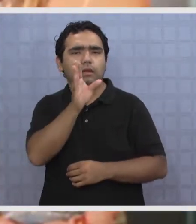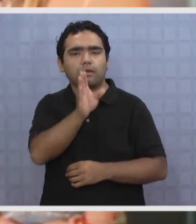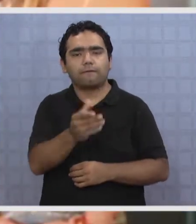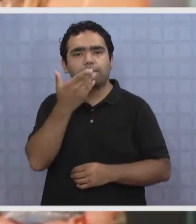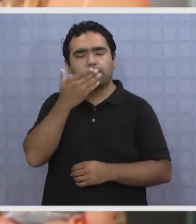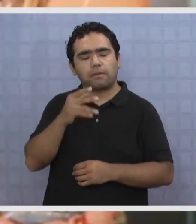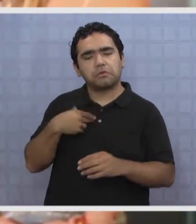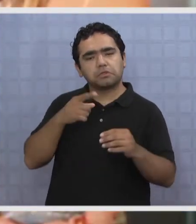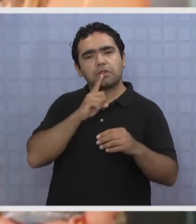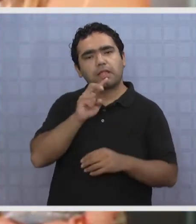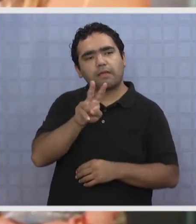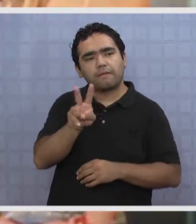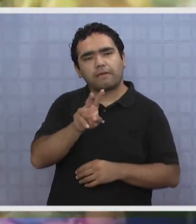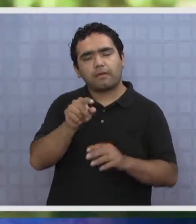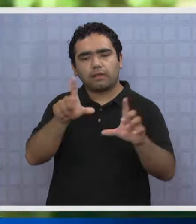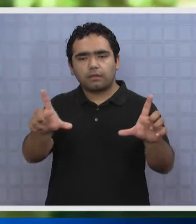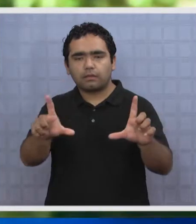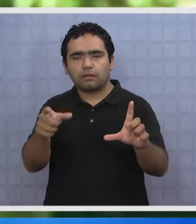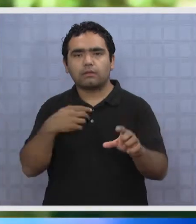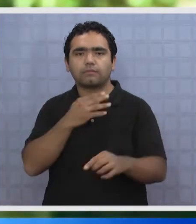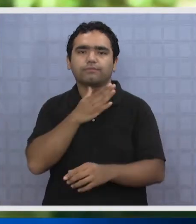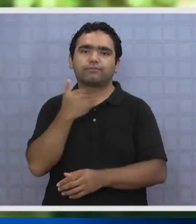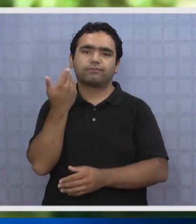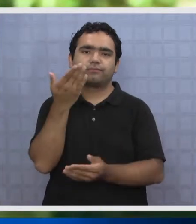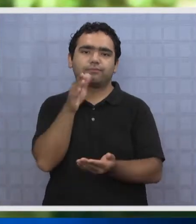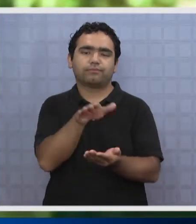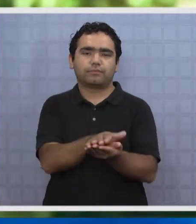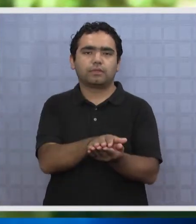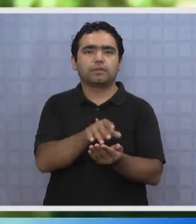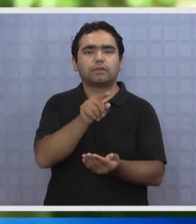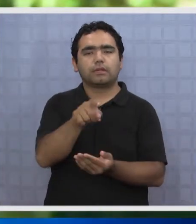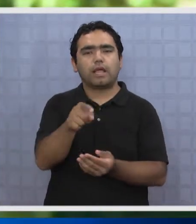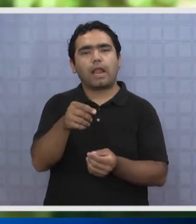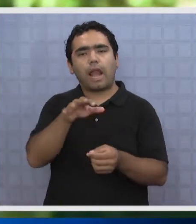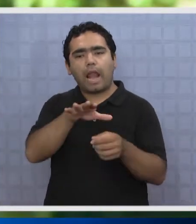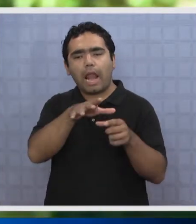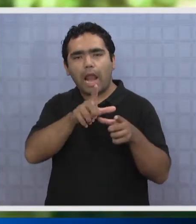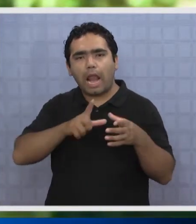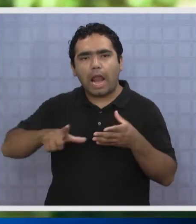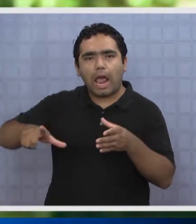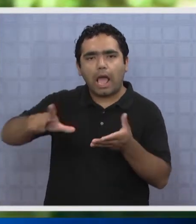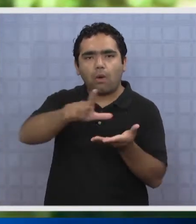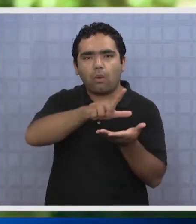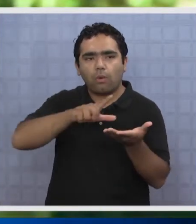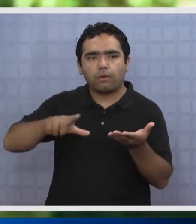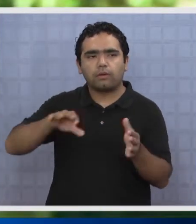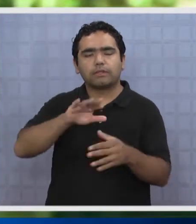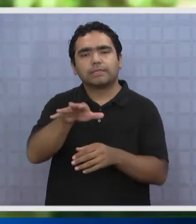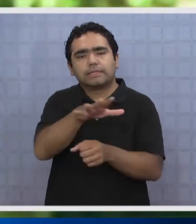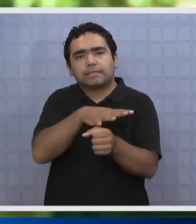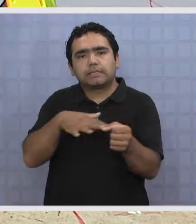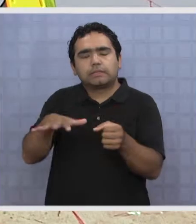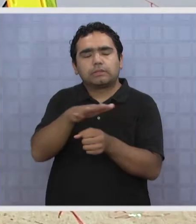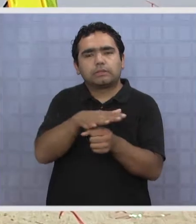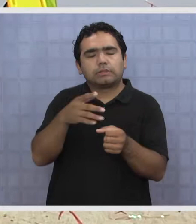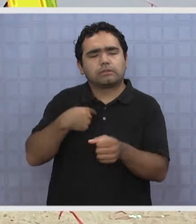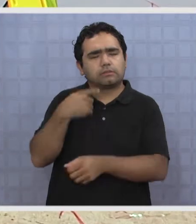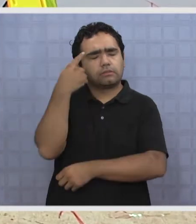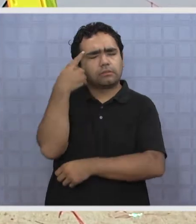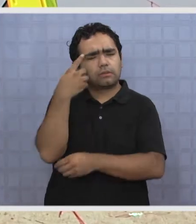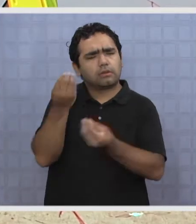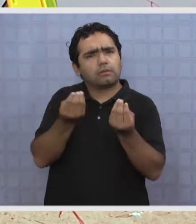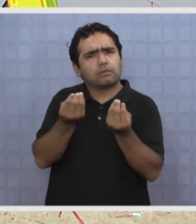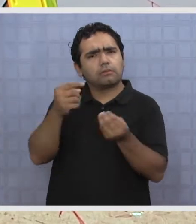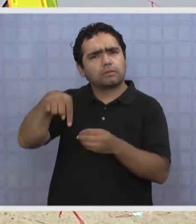en un accidente de moto acuática en la laguna de Aculeo, situación por la que quisimos investigar qué pasa en